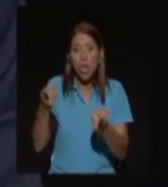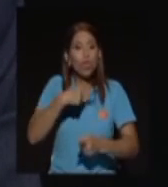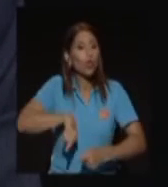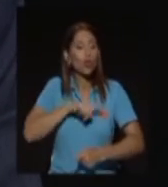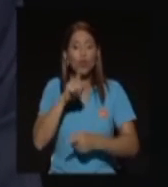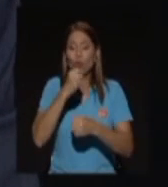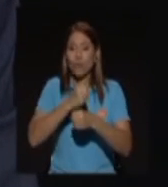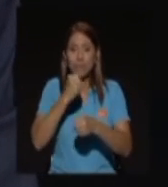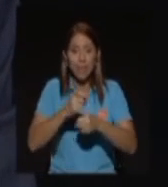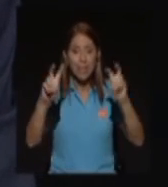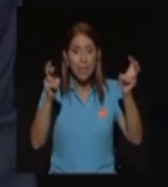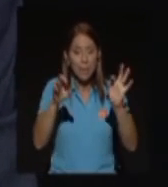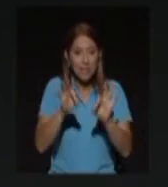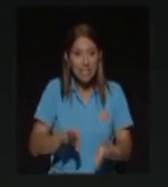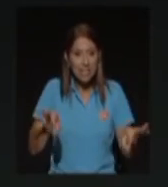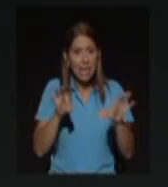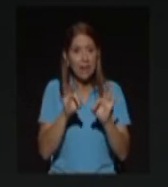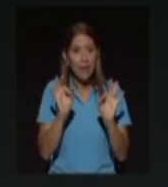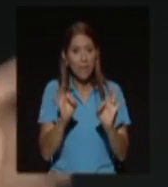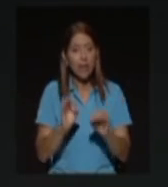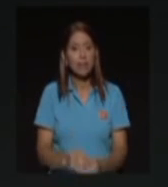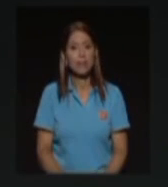sí eran relevantes.